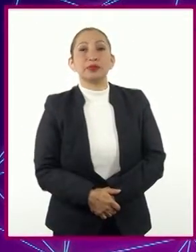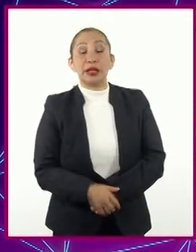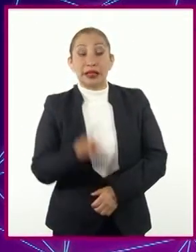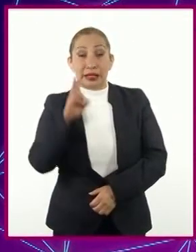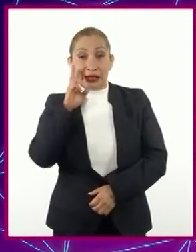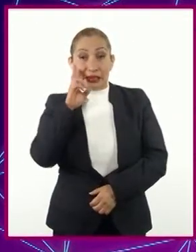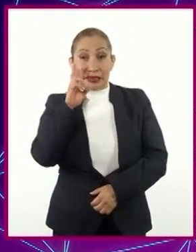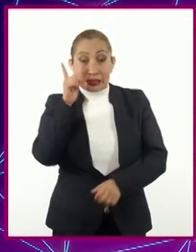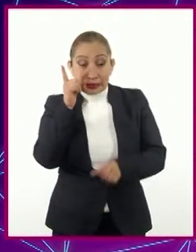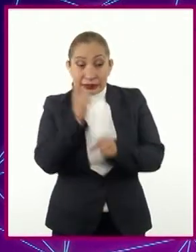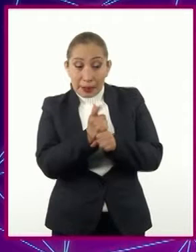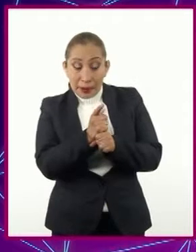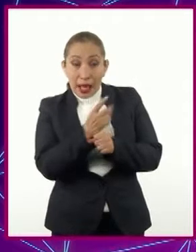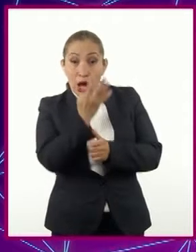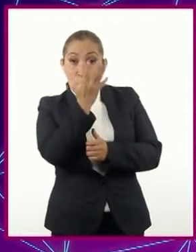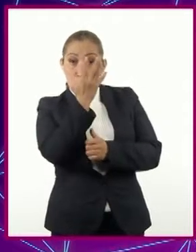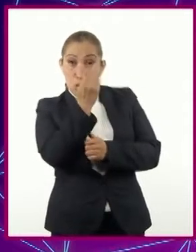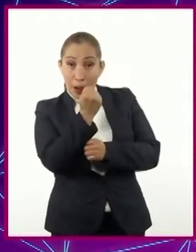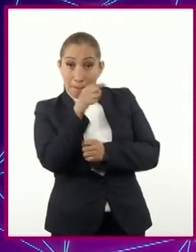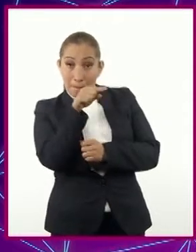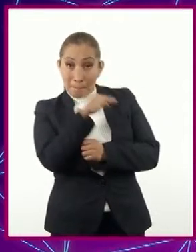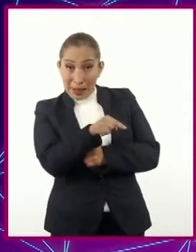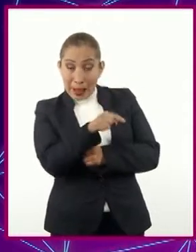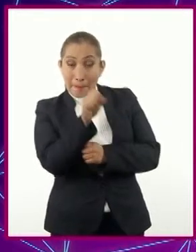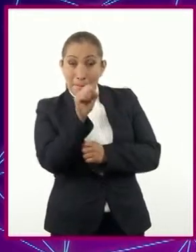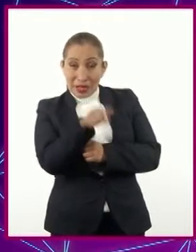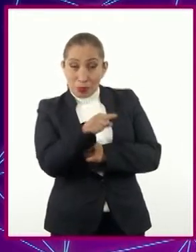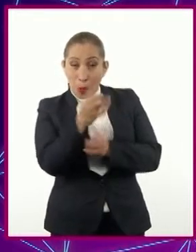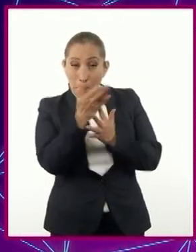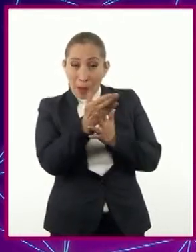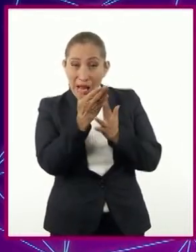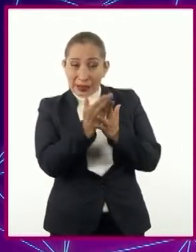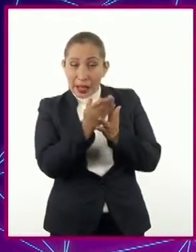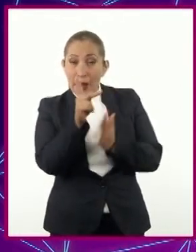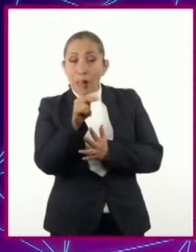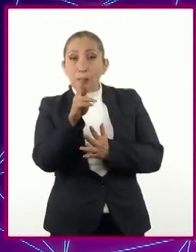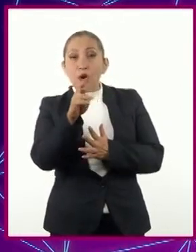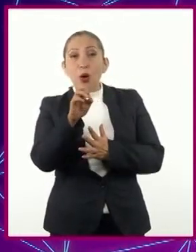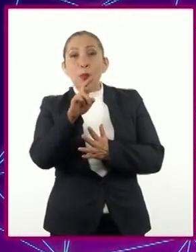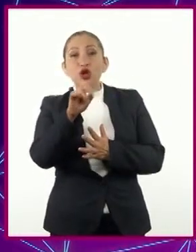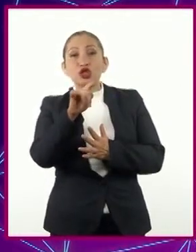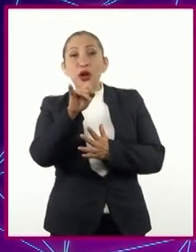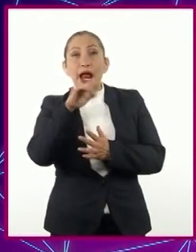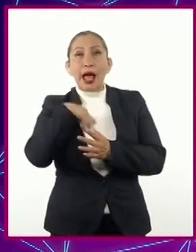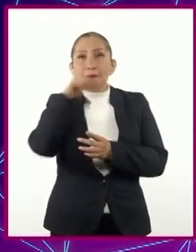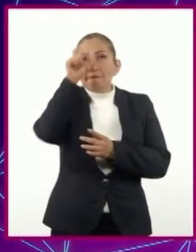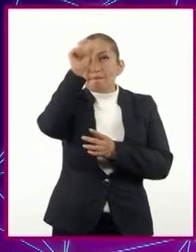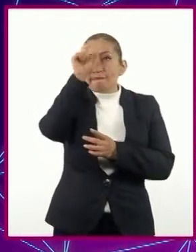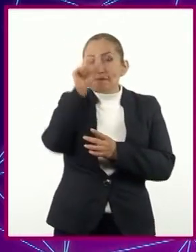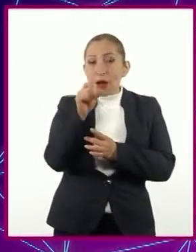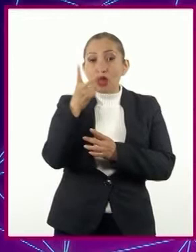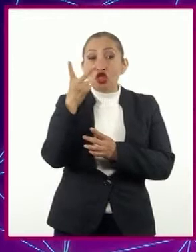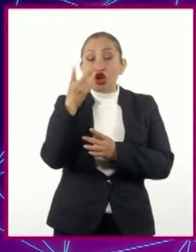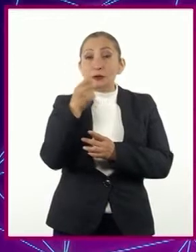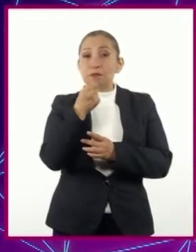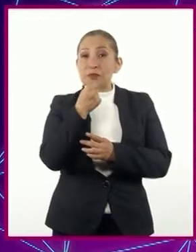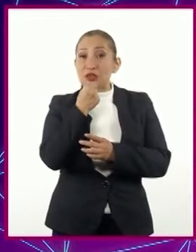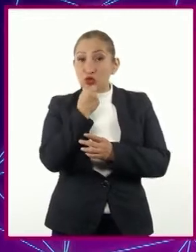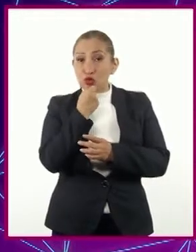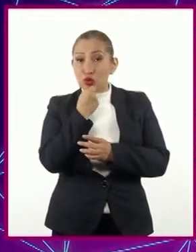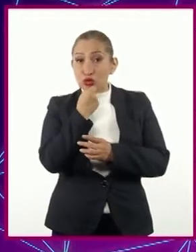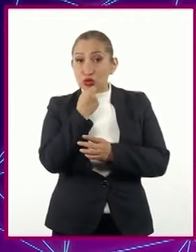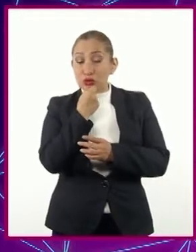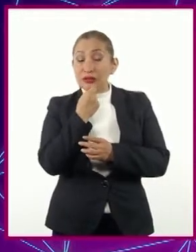cuenta que el 9 de las partes proporcionales está en la columna de los 2 minutos.